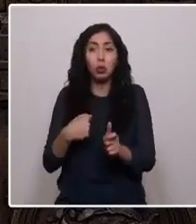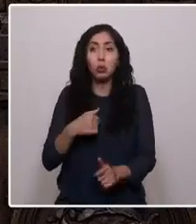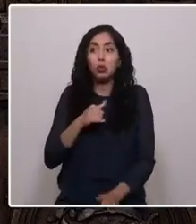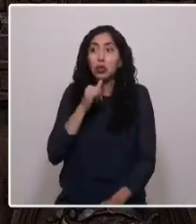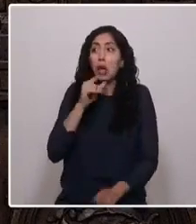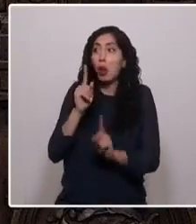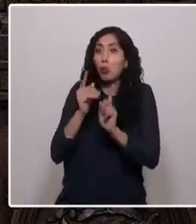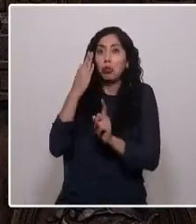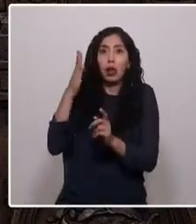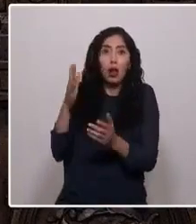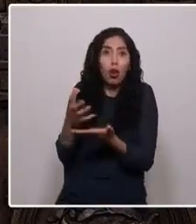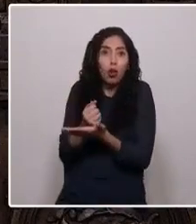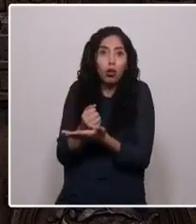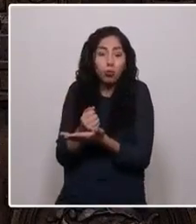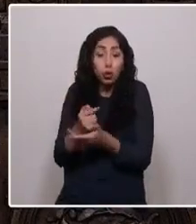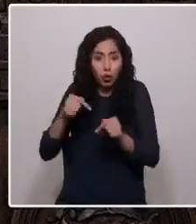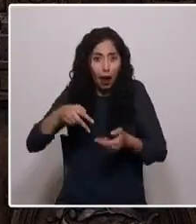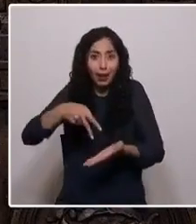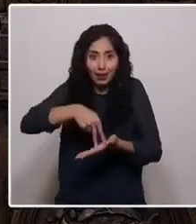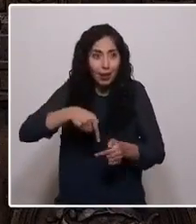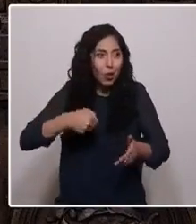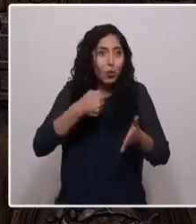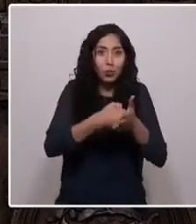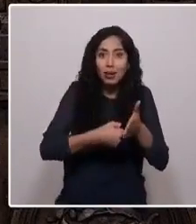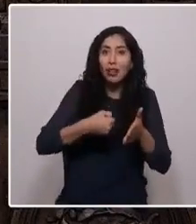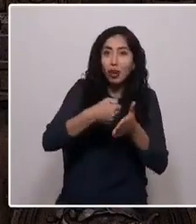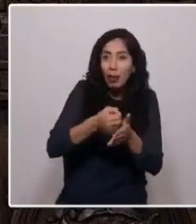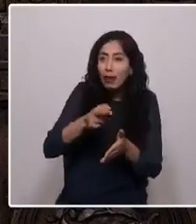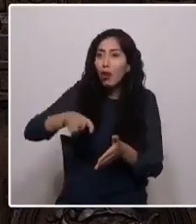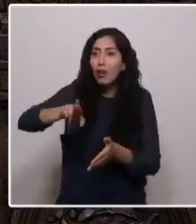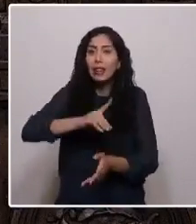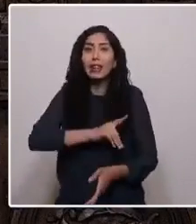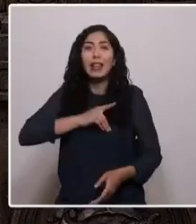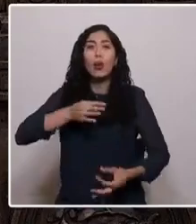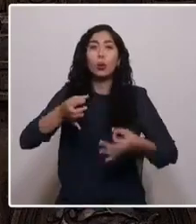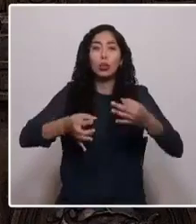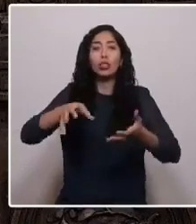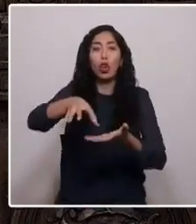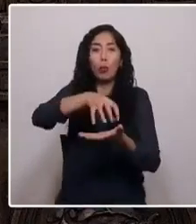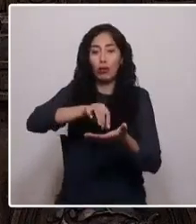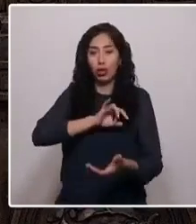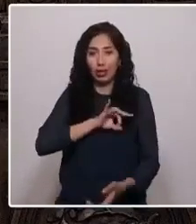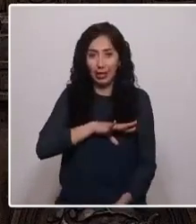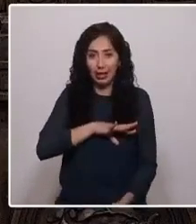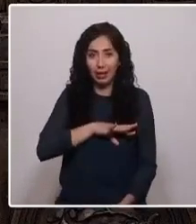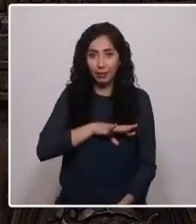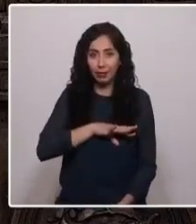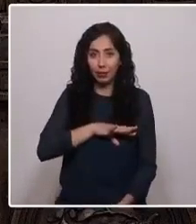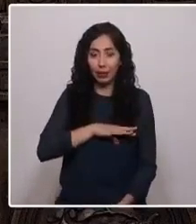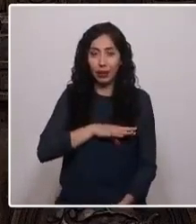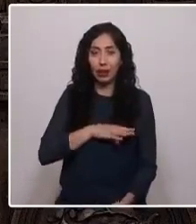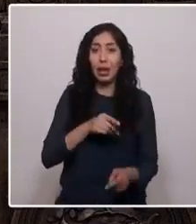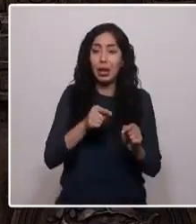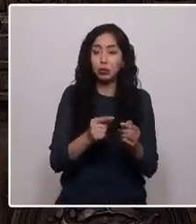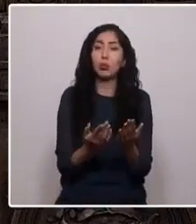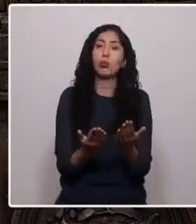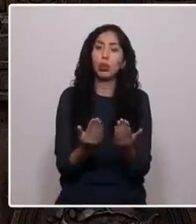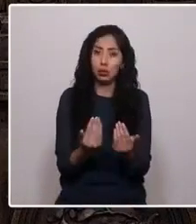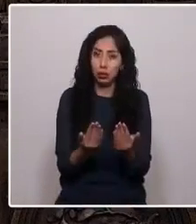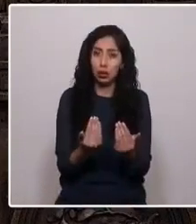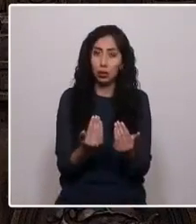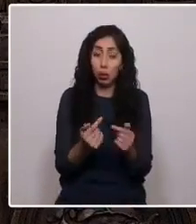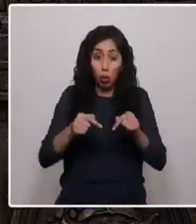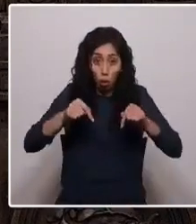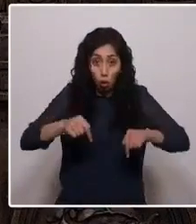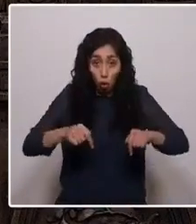justo por cambiar este país y devolver dignidad y justicia a los pueblos del chile y es urgente y necesario porque hoy nos encontramos en